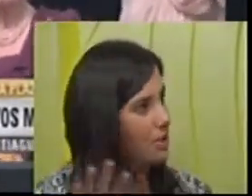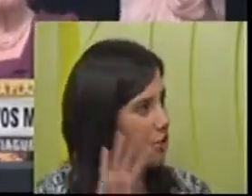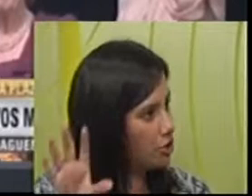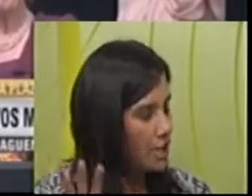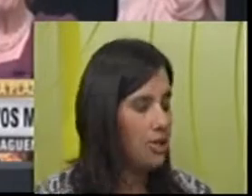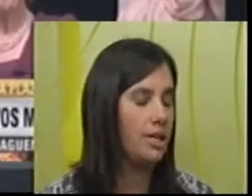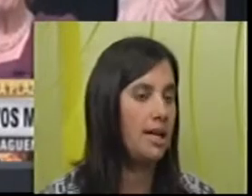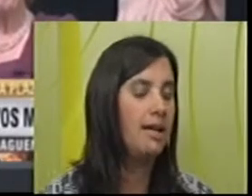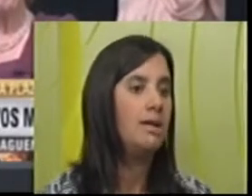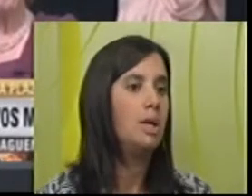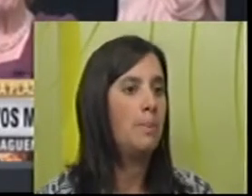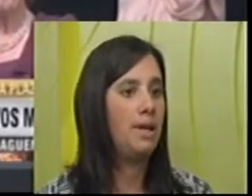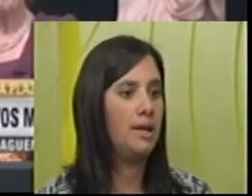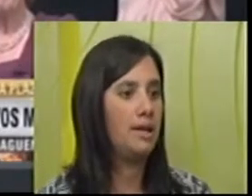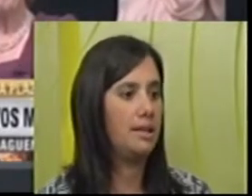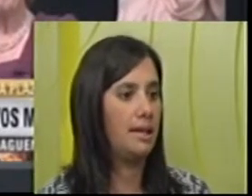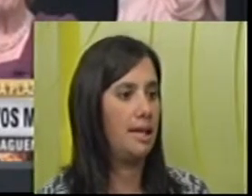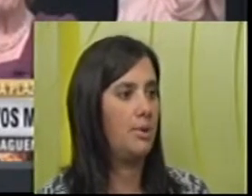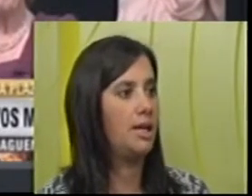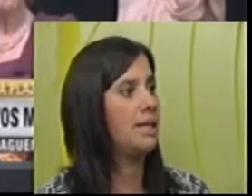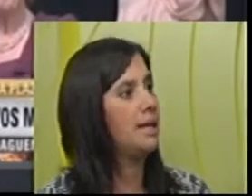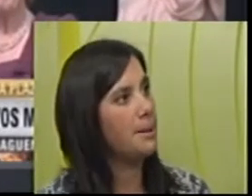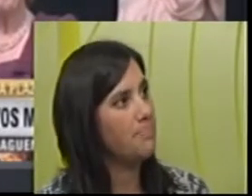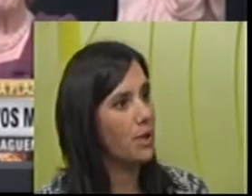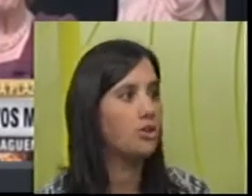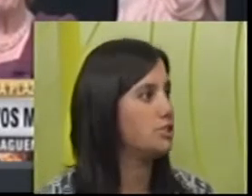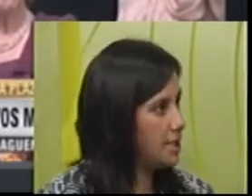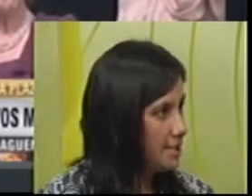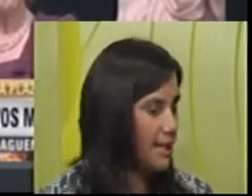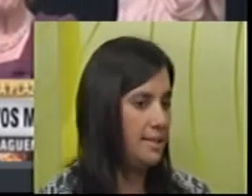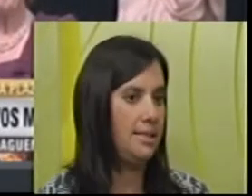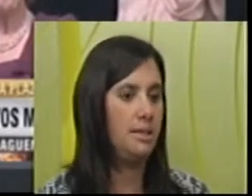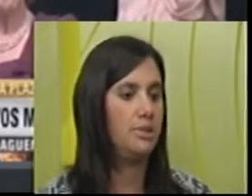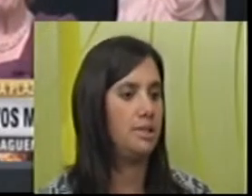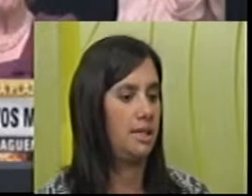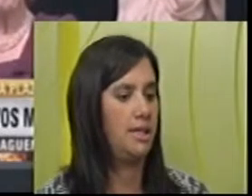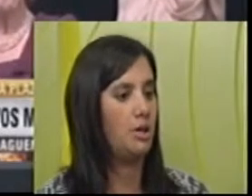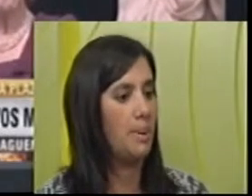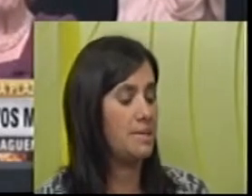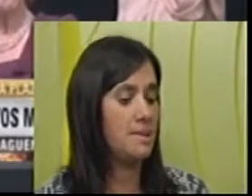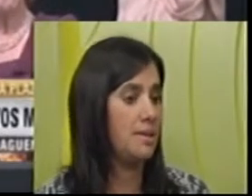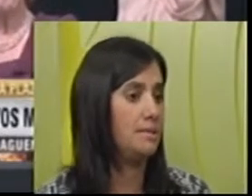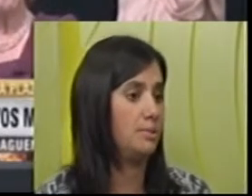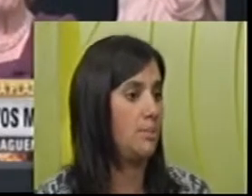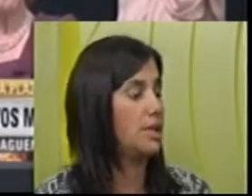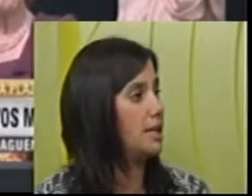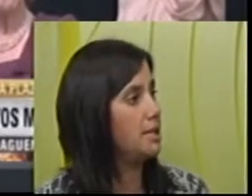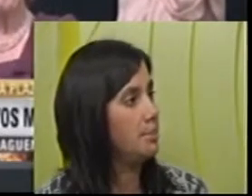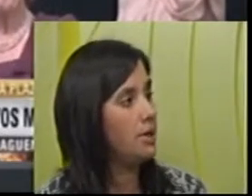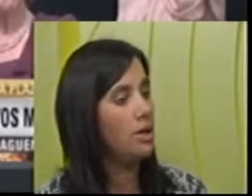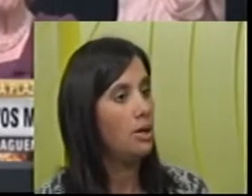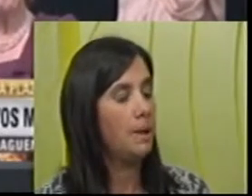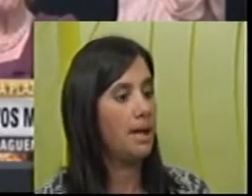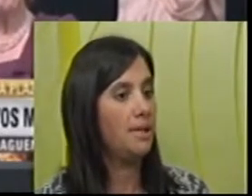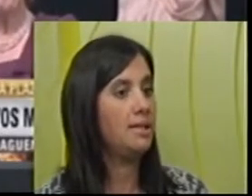bueno, con otra lógica, pero la monarquía occidental, diríamos, en estos países es una monarquía de